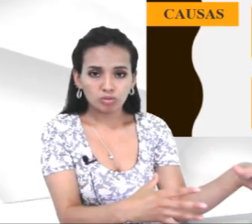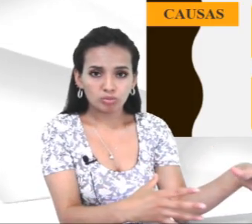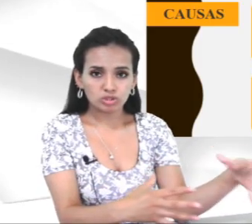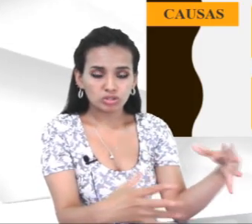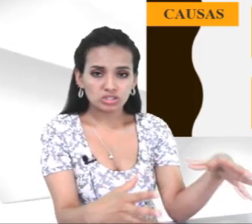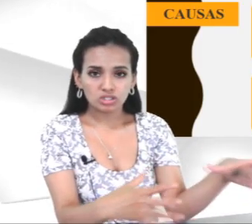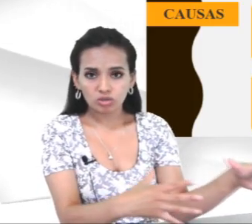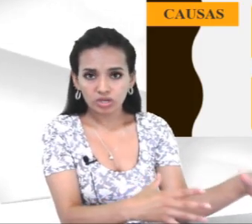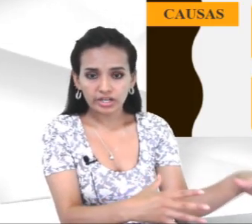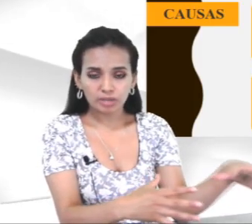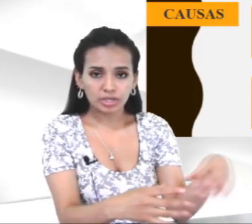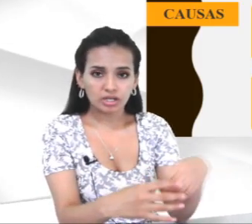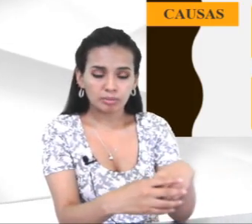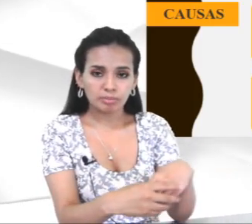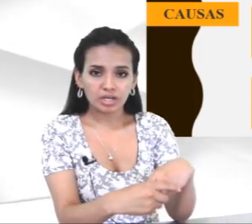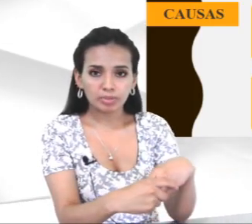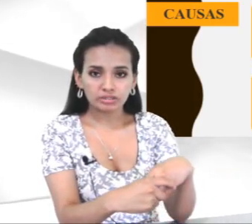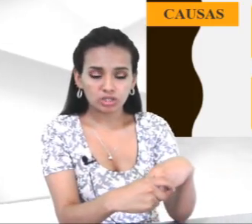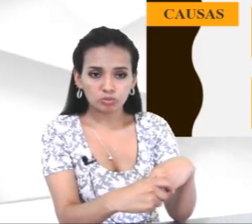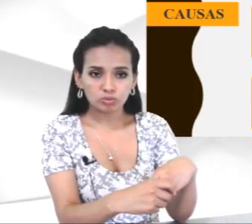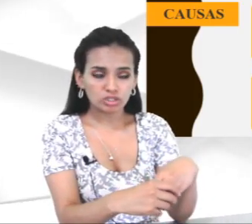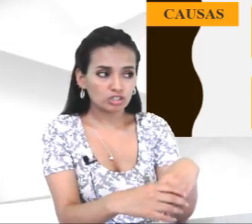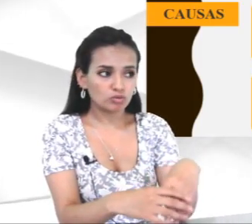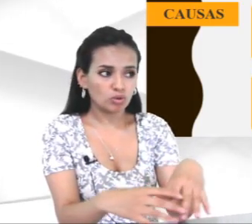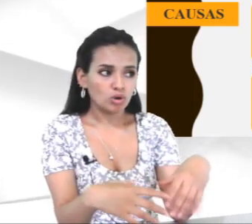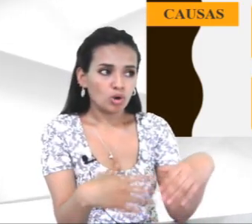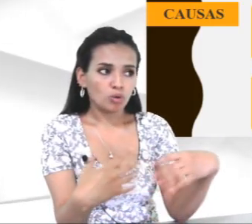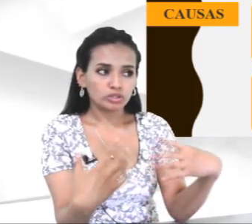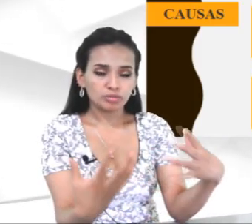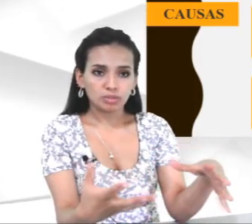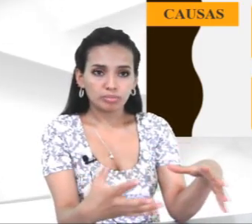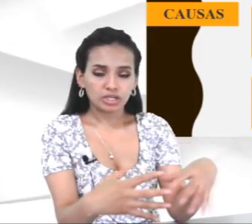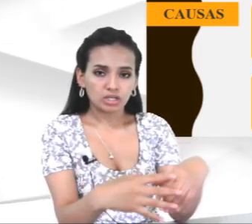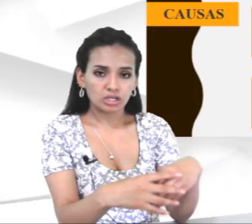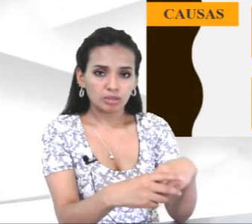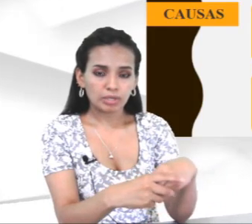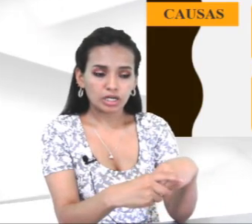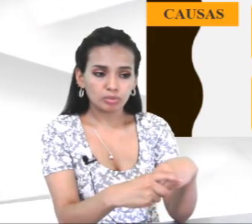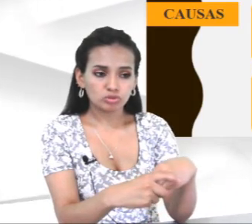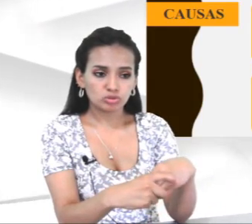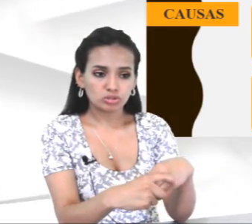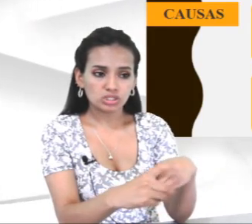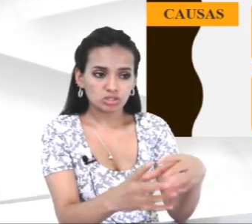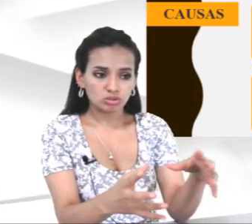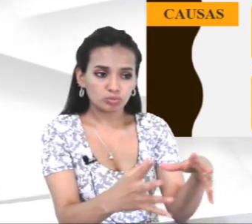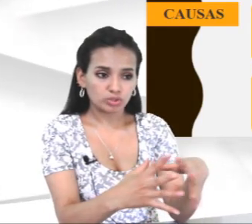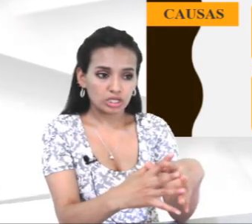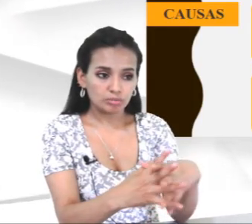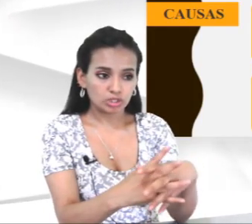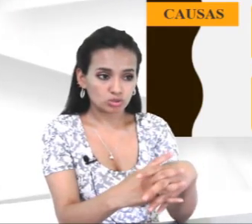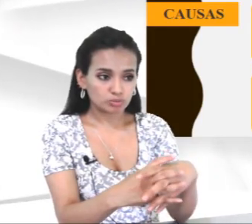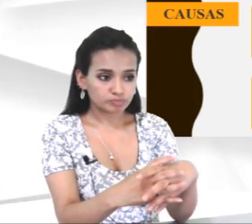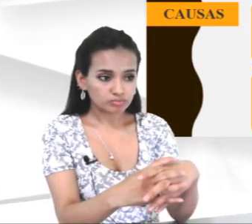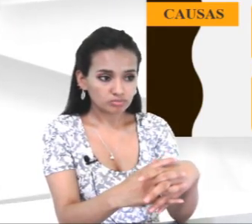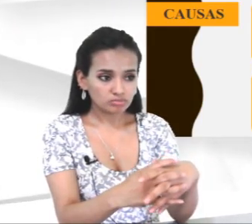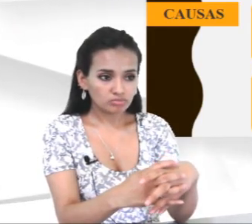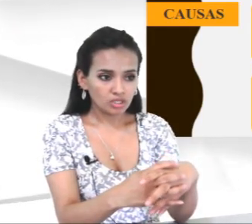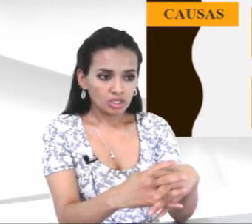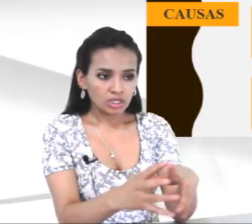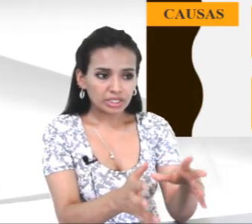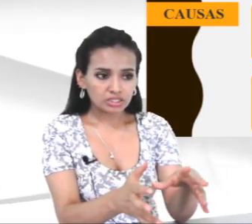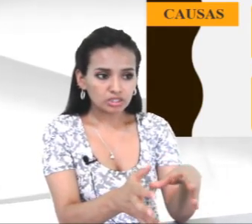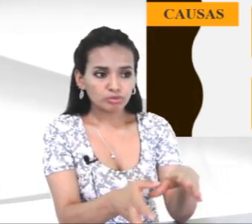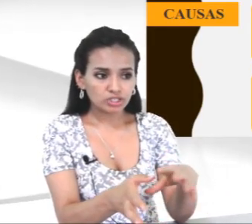el momento destinar un área para plantar un cultivo o también para la producción de cierto tipo de alimentos